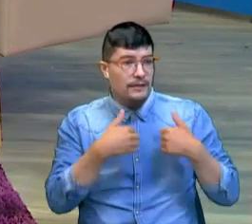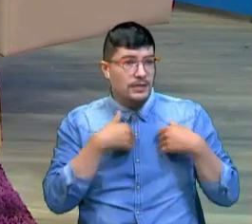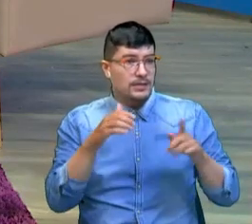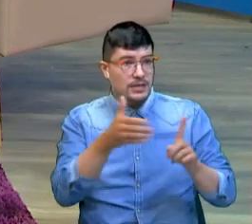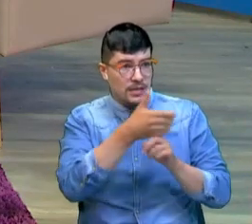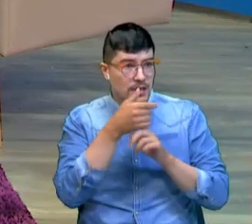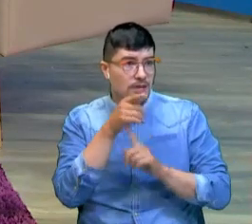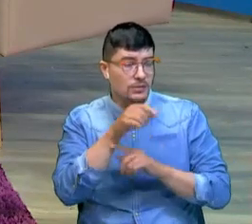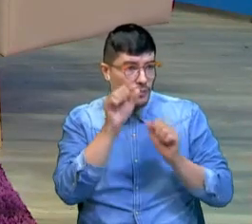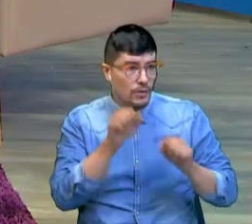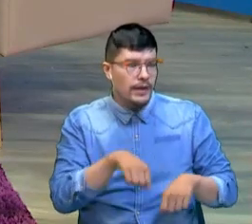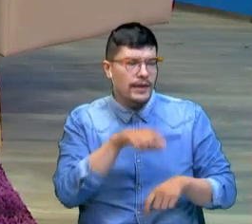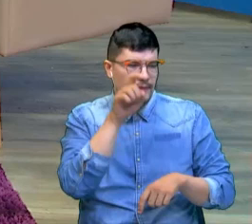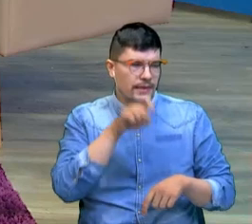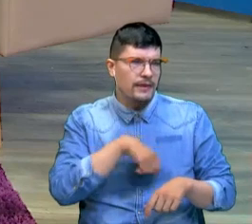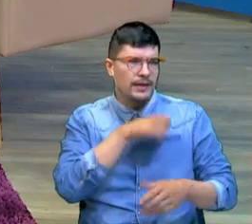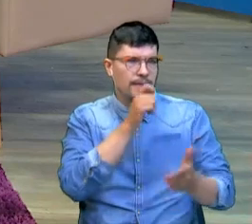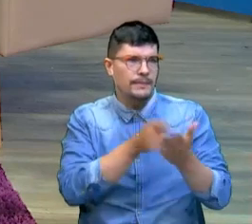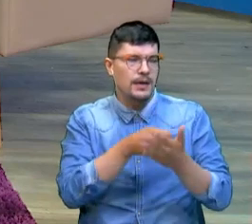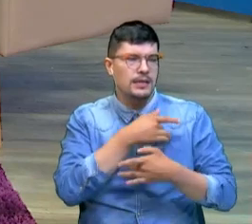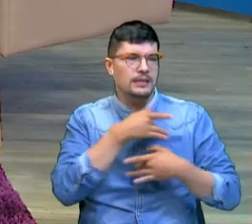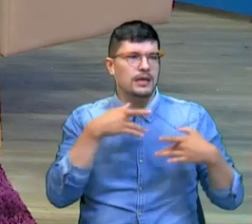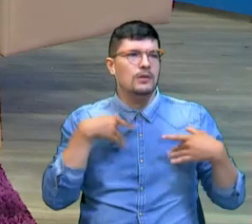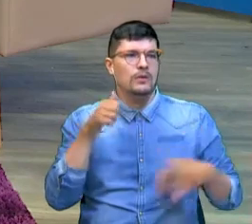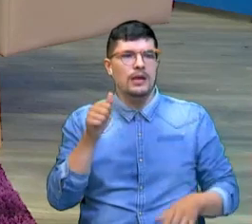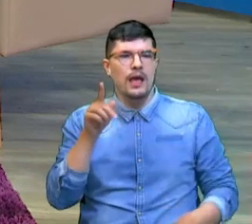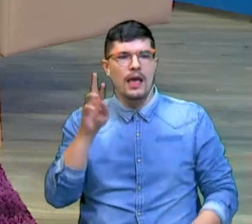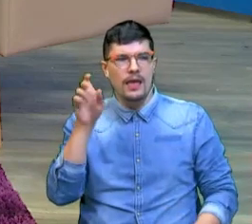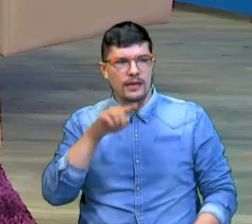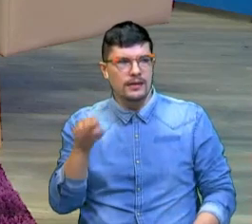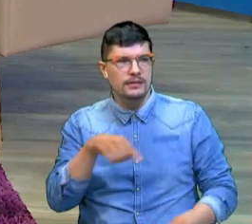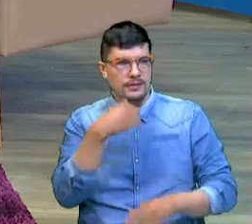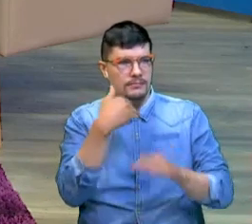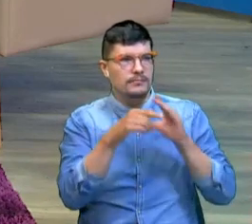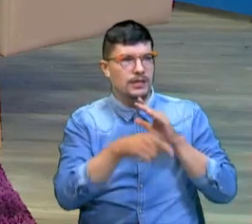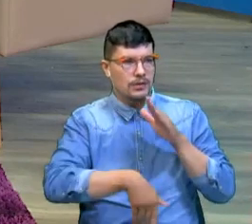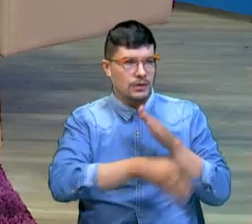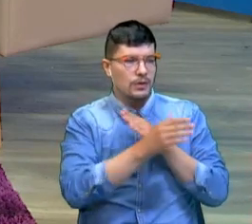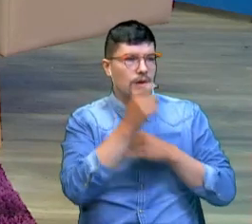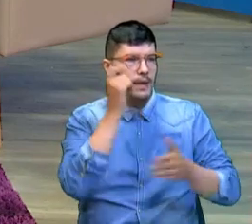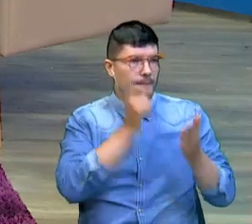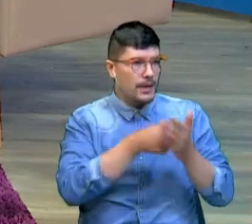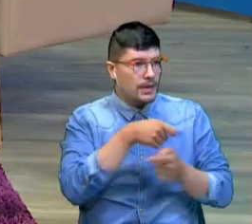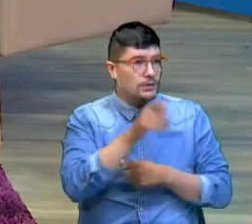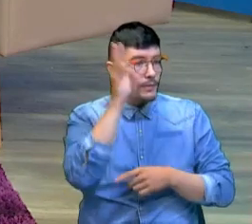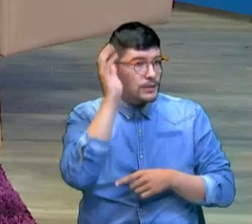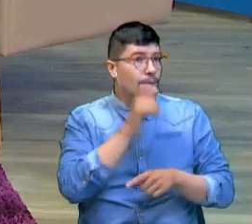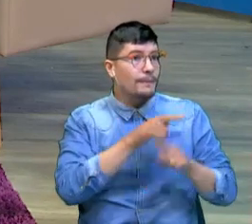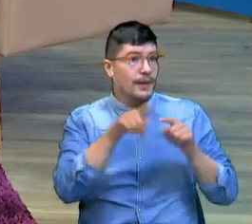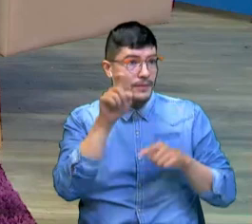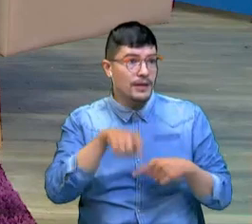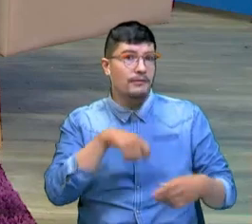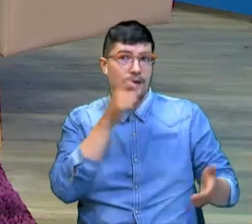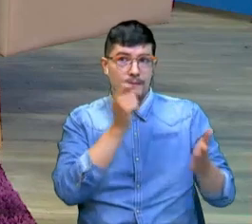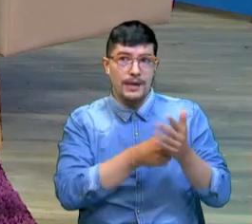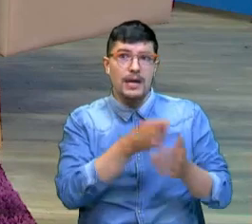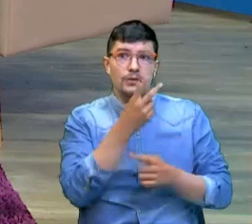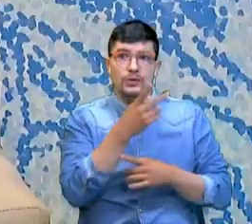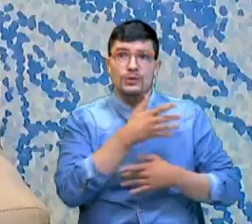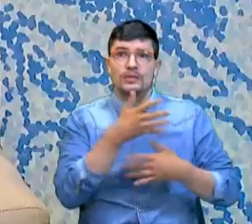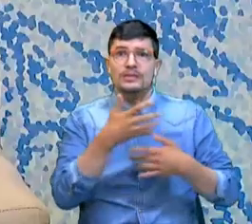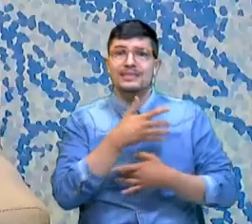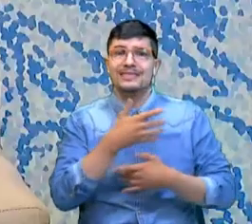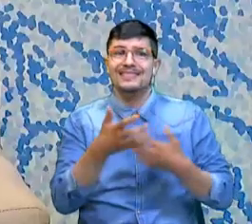permita, debe enviar los aportes de salud al ADRES y continuar pagando pensión. Ajá. Pero debe pagar a los dos subsistemas.